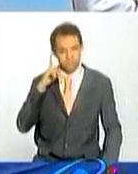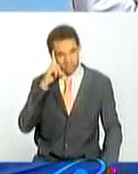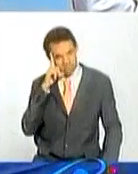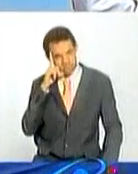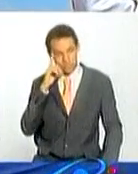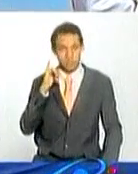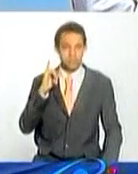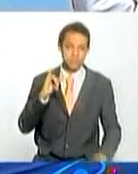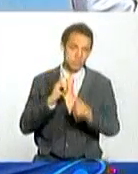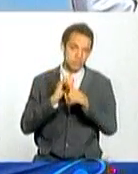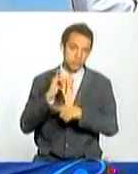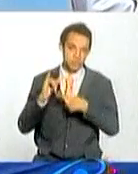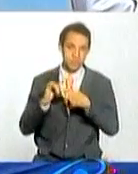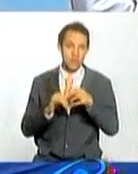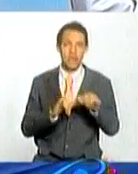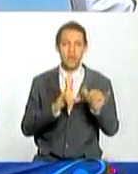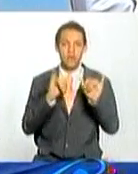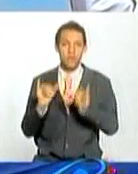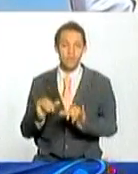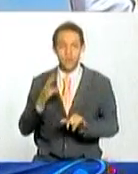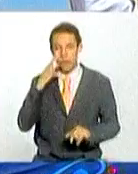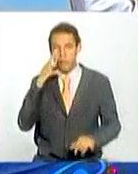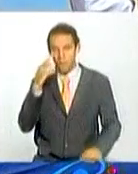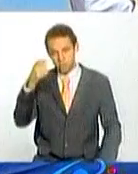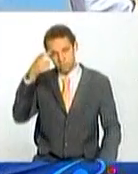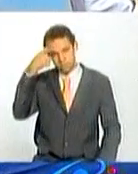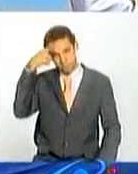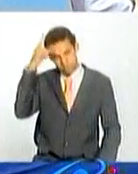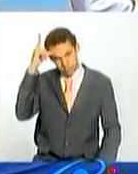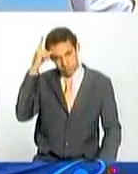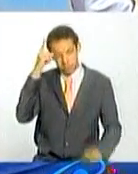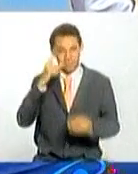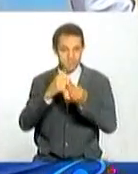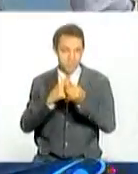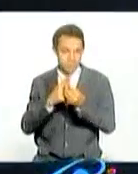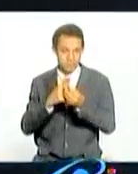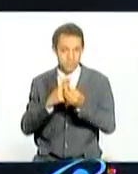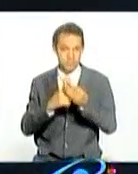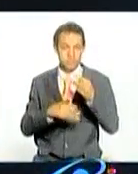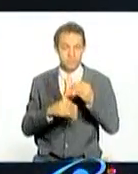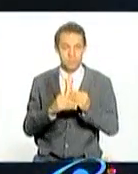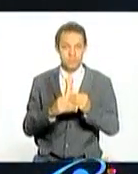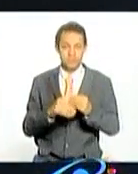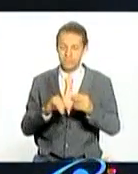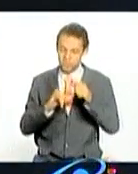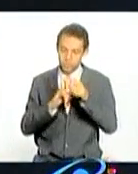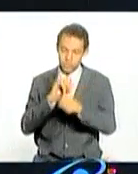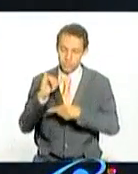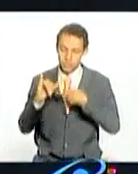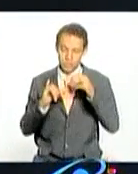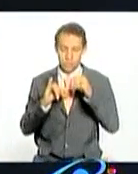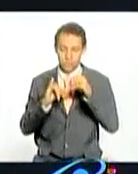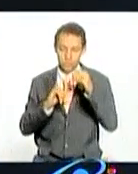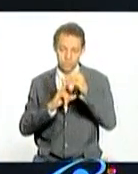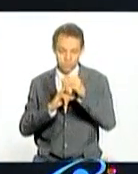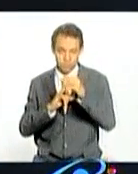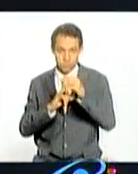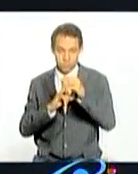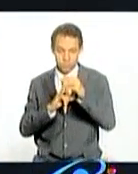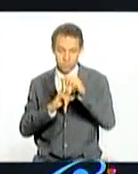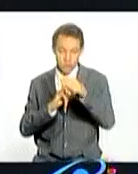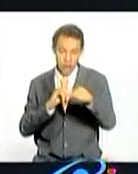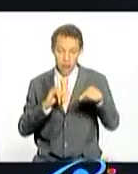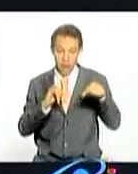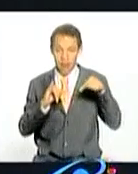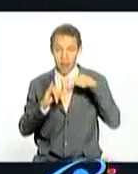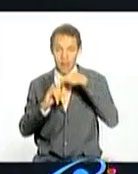tanto femeninos como masculinos, ¿sí? Podemos ver muy bien el útero, los ovarios, los anexos,